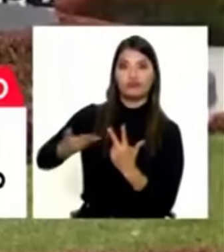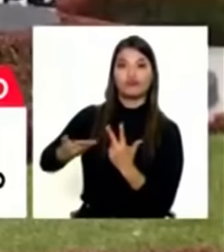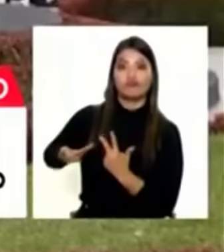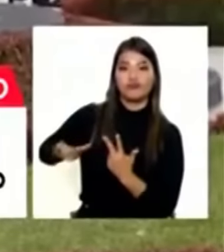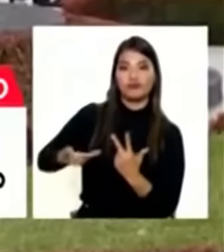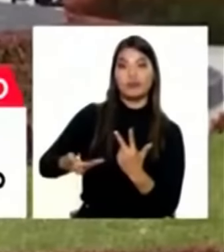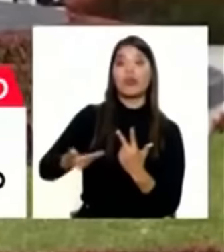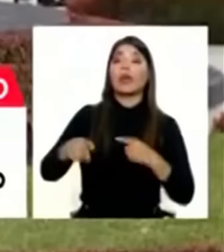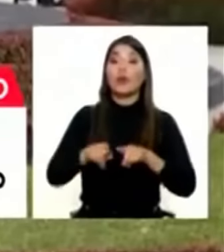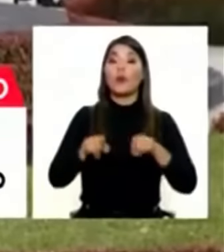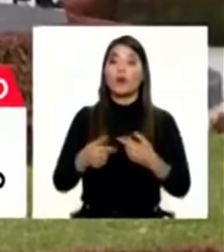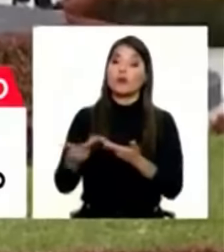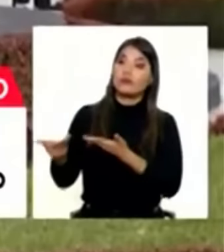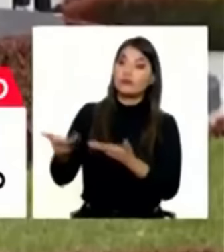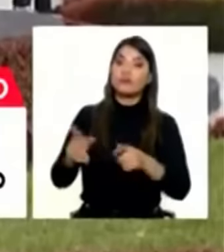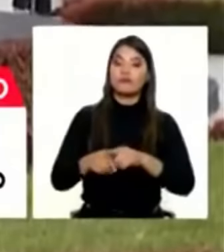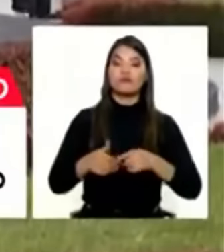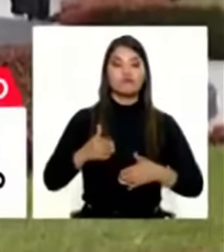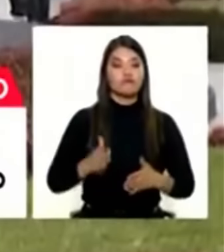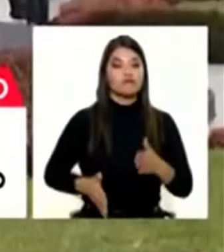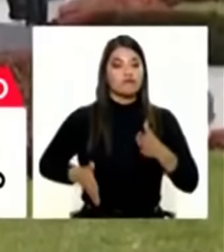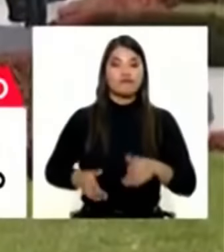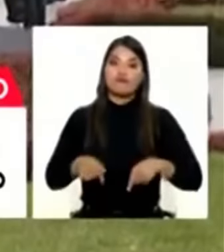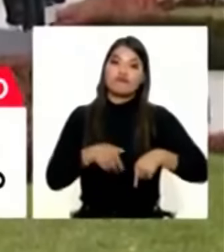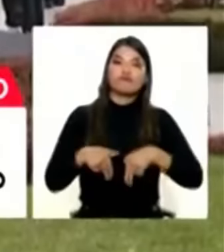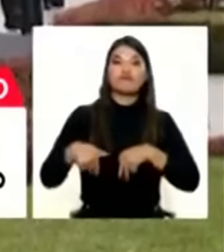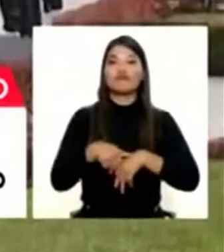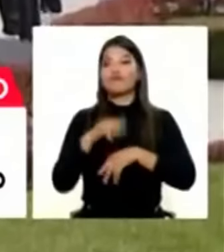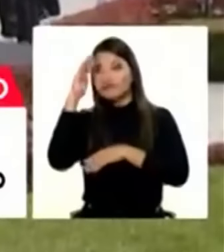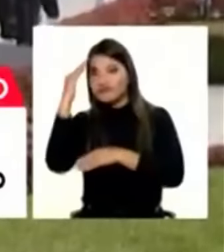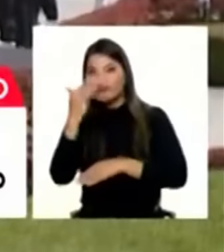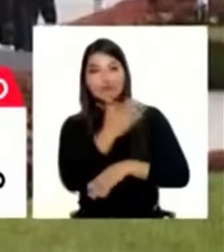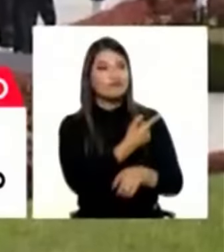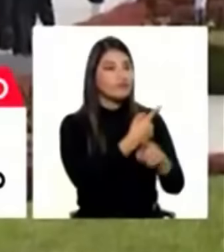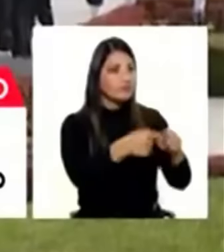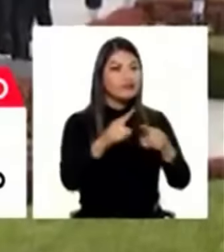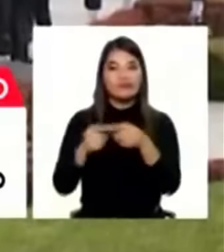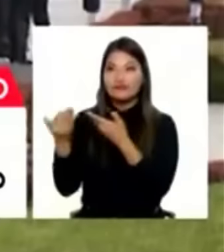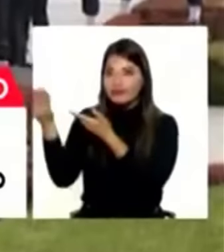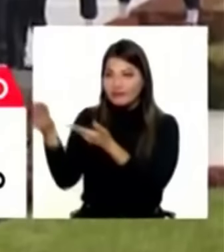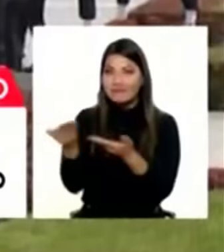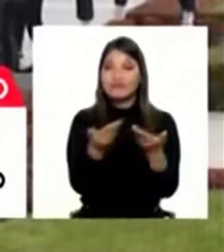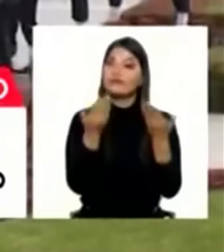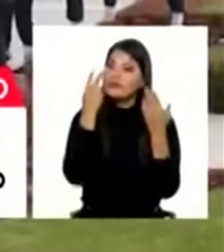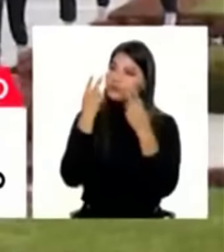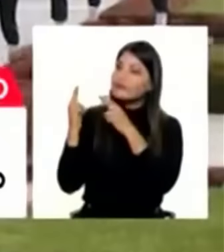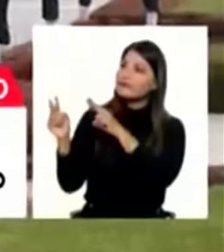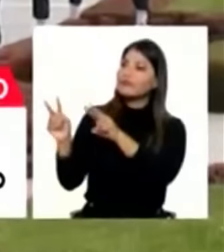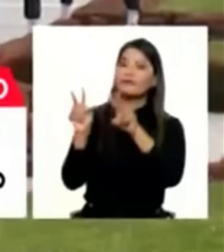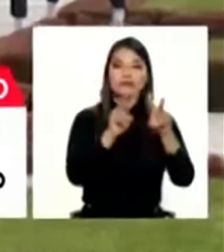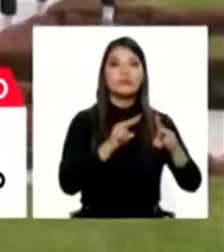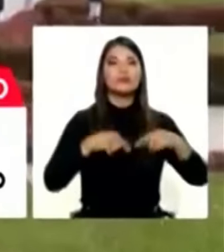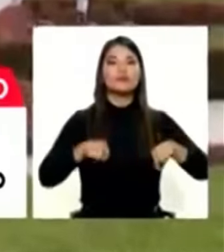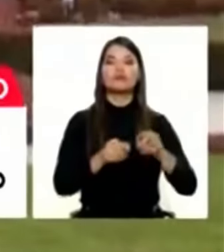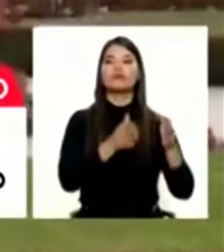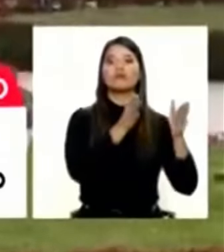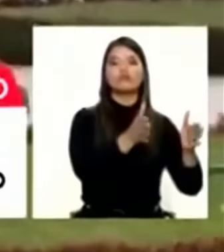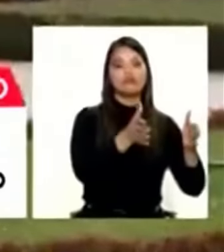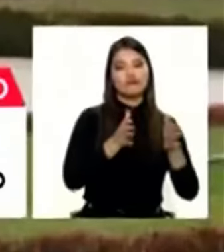estos momentos hace su ingreso y pasa revista a las diferentes unidades que se encuentran